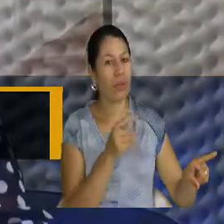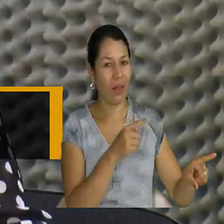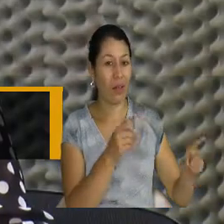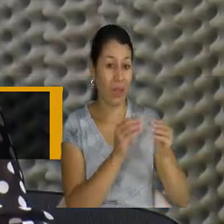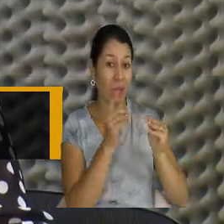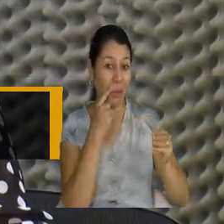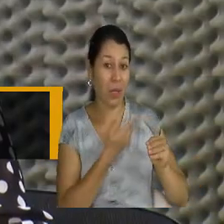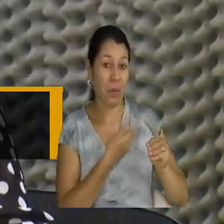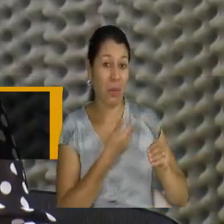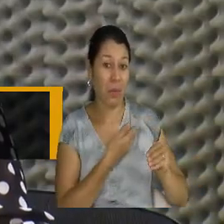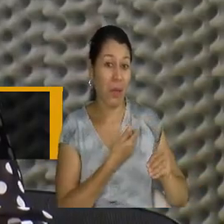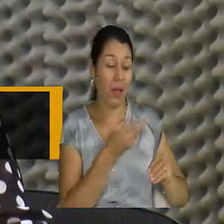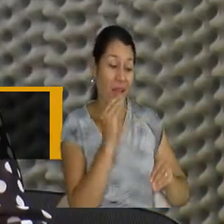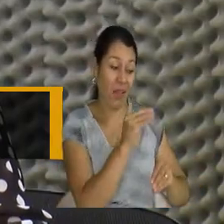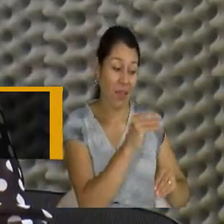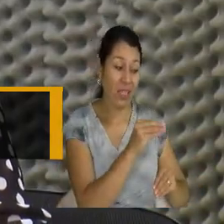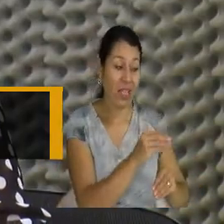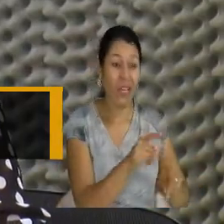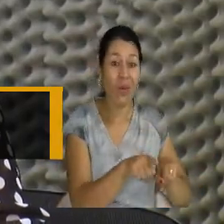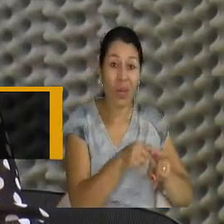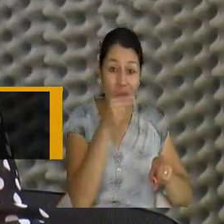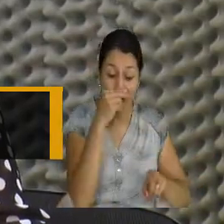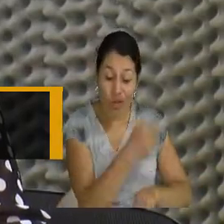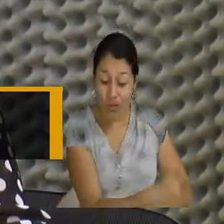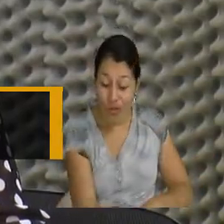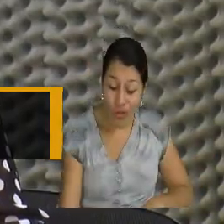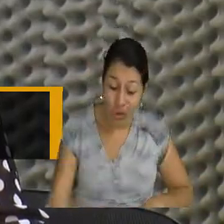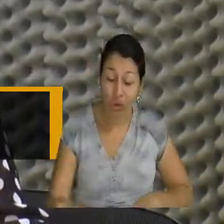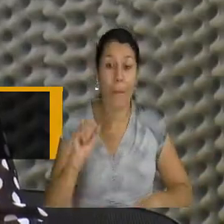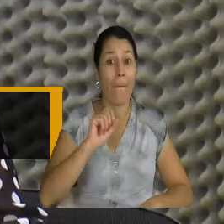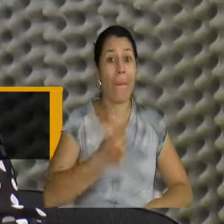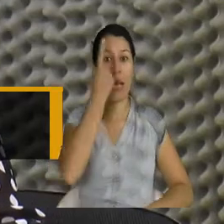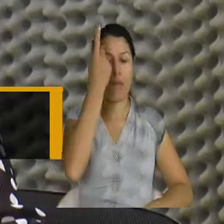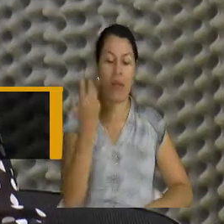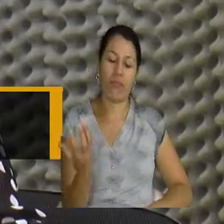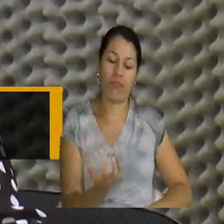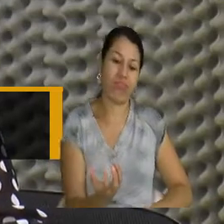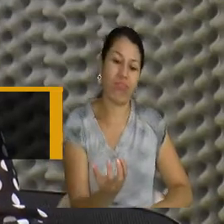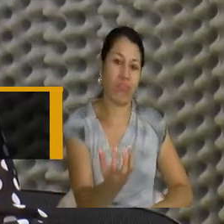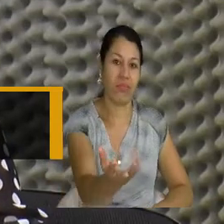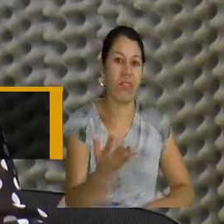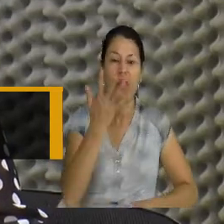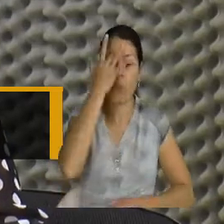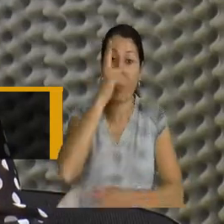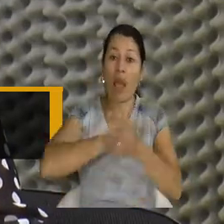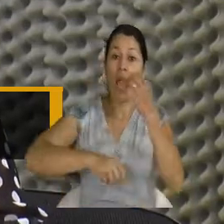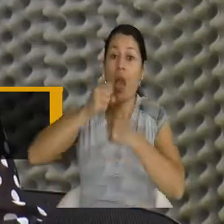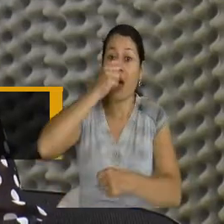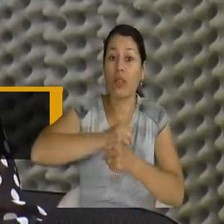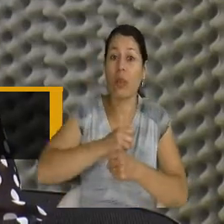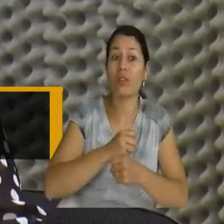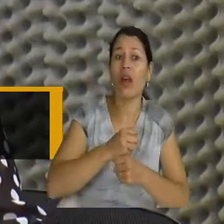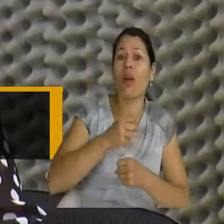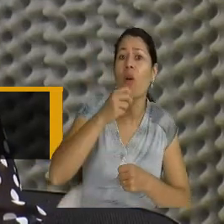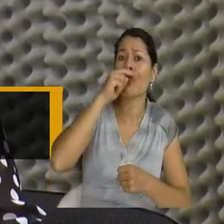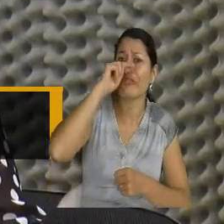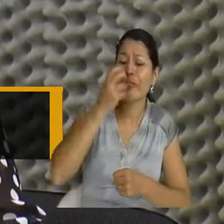o los jardines infantiles pasen primero, porque el año pasado se veían todavía a las 10, 11 de la noche desfilando niños pequeños.